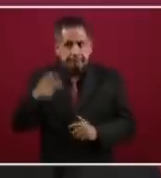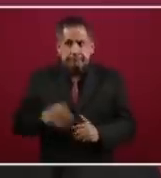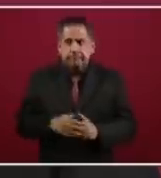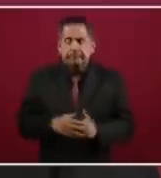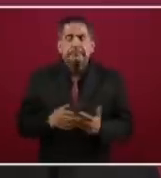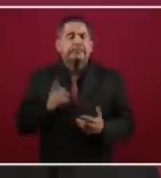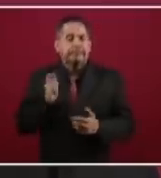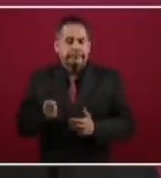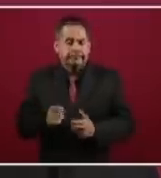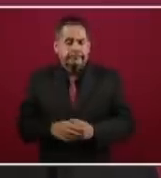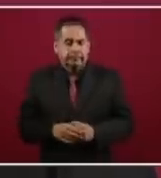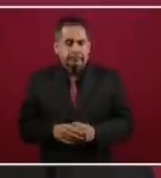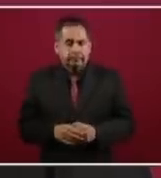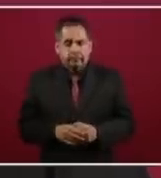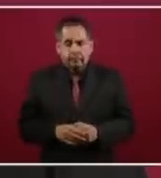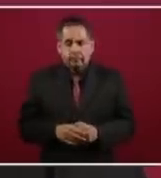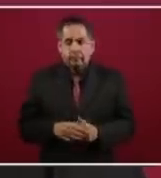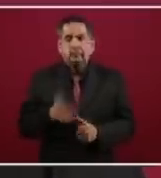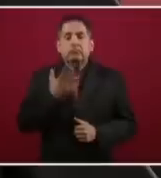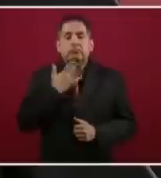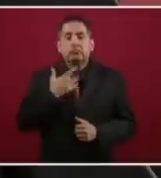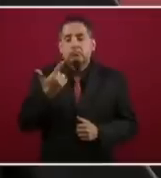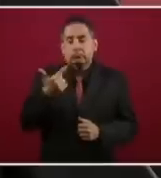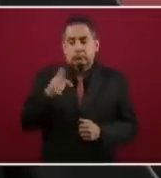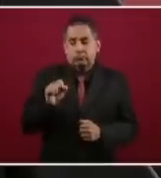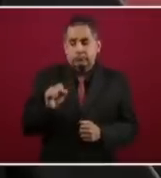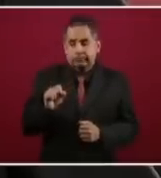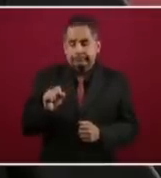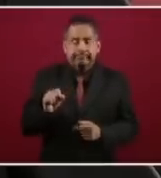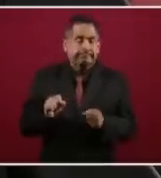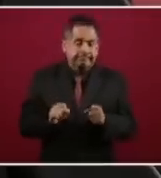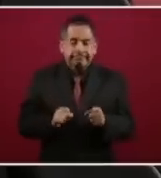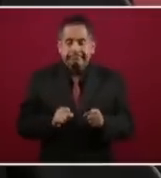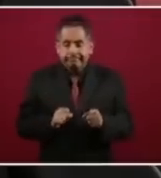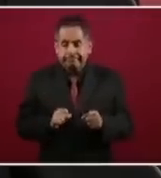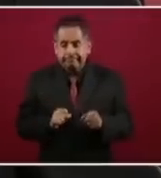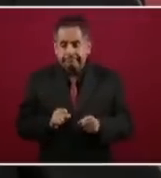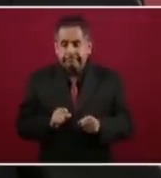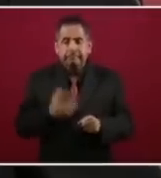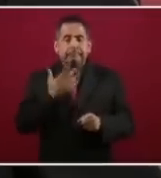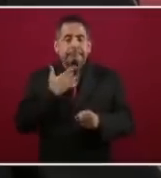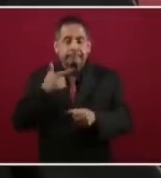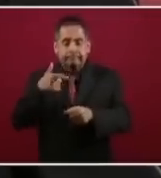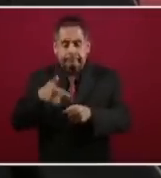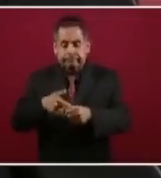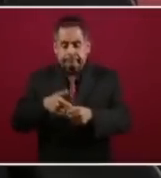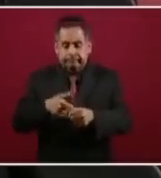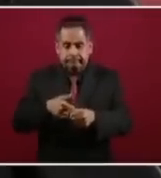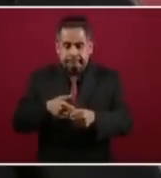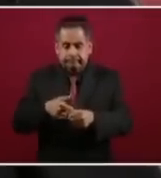está sucediendo es lo del gas, o sea, de la gasolina al gas,